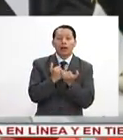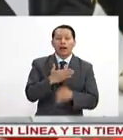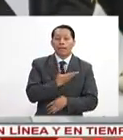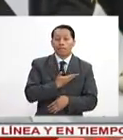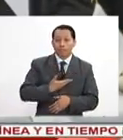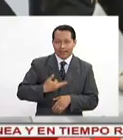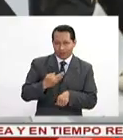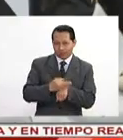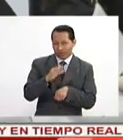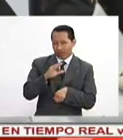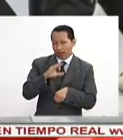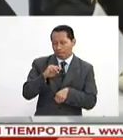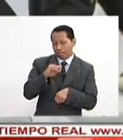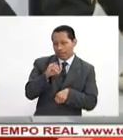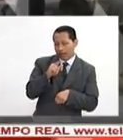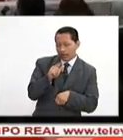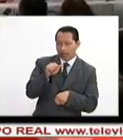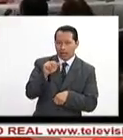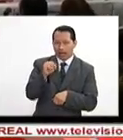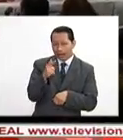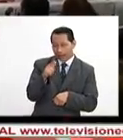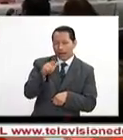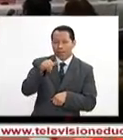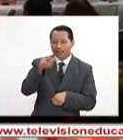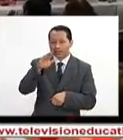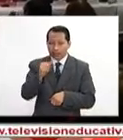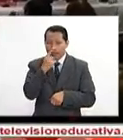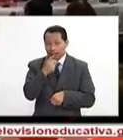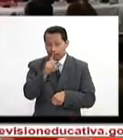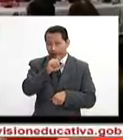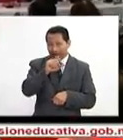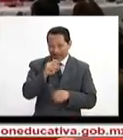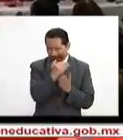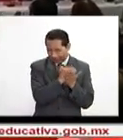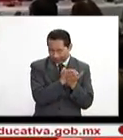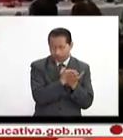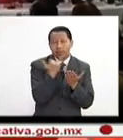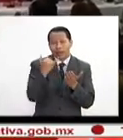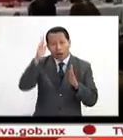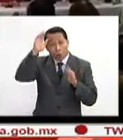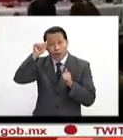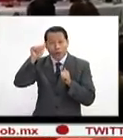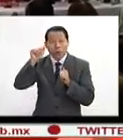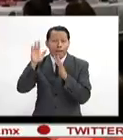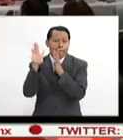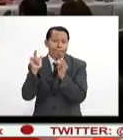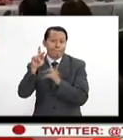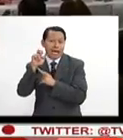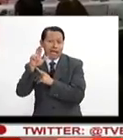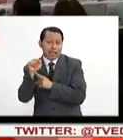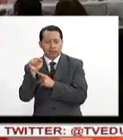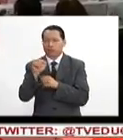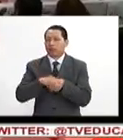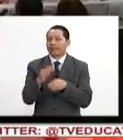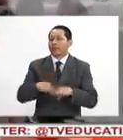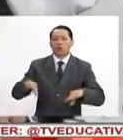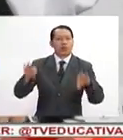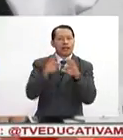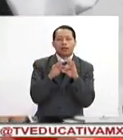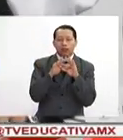turno de la CONAGO, Miguel Ángel Mancera, que la Agenda 2030 y el Acuerdo de París son los dos compromisos multilaterales de mayor